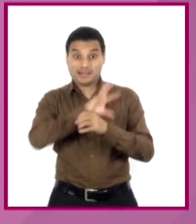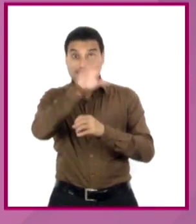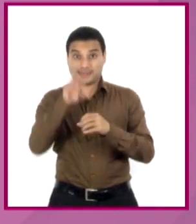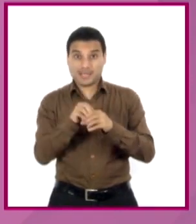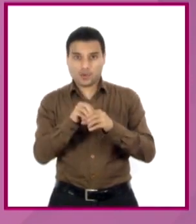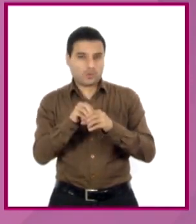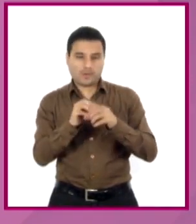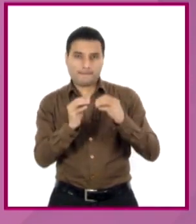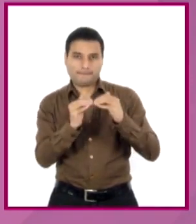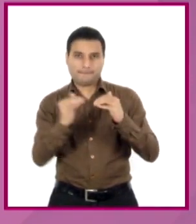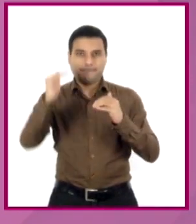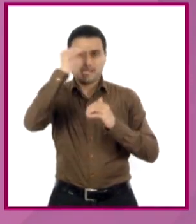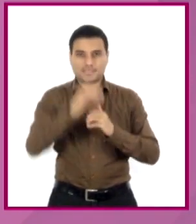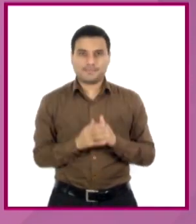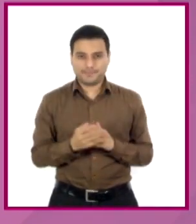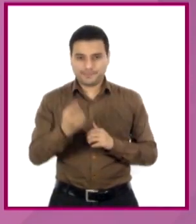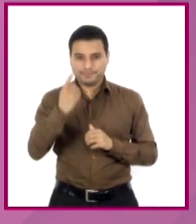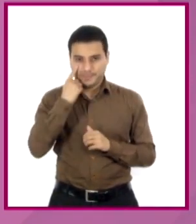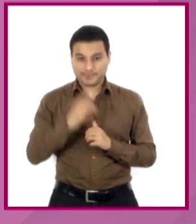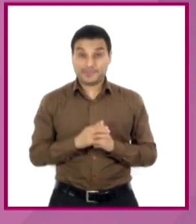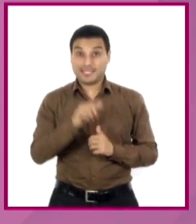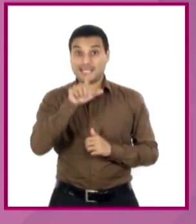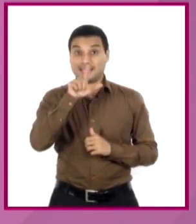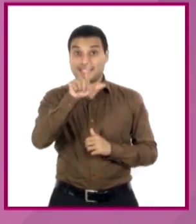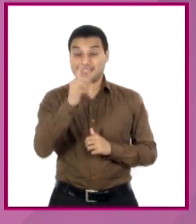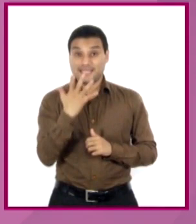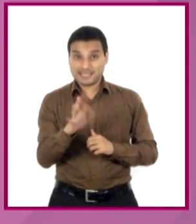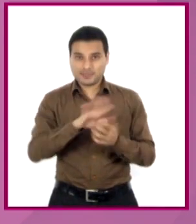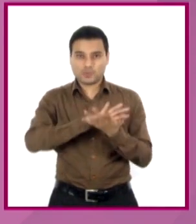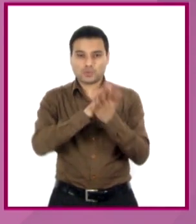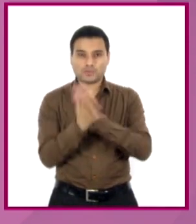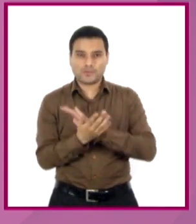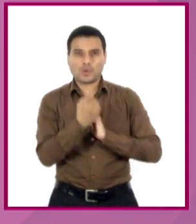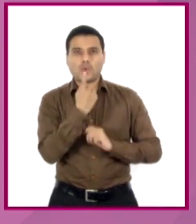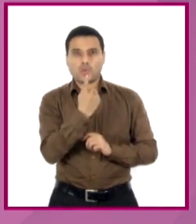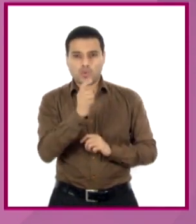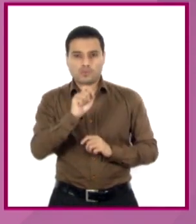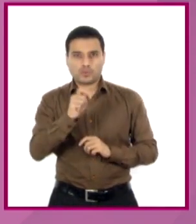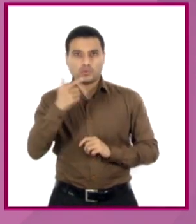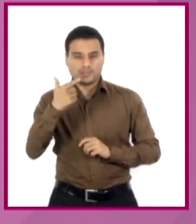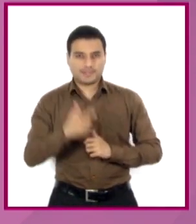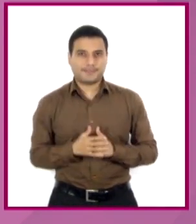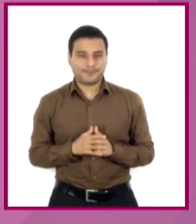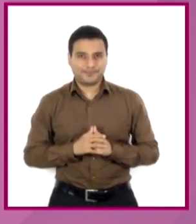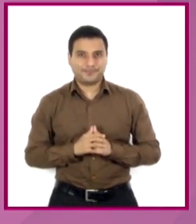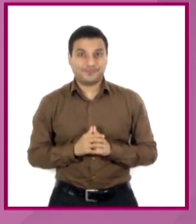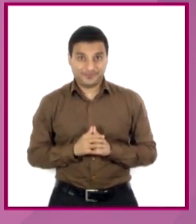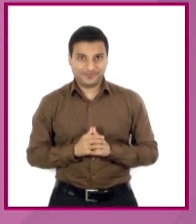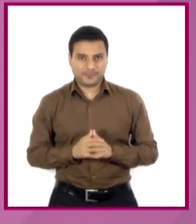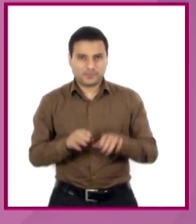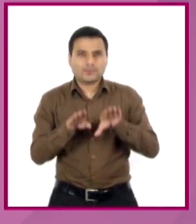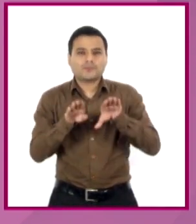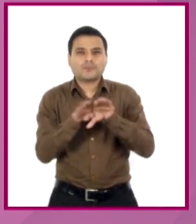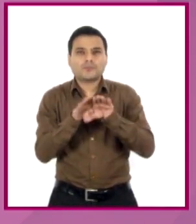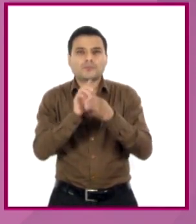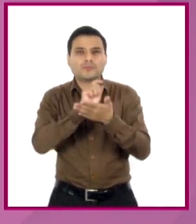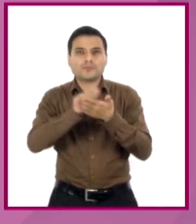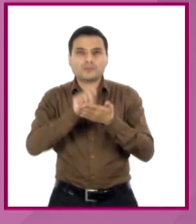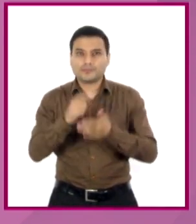De este modo, 17 décimos es igual a 1,7 décimos y se representa